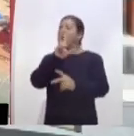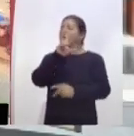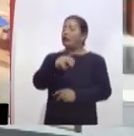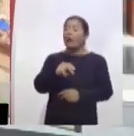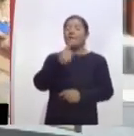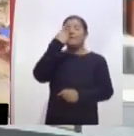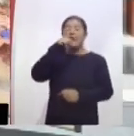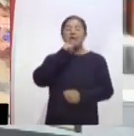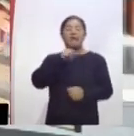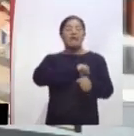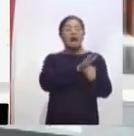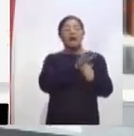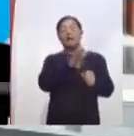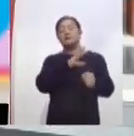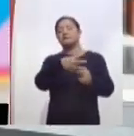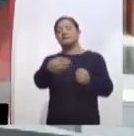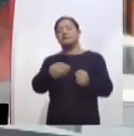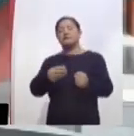estos próximos días.